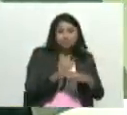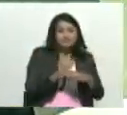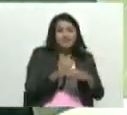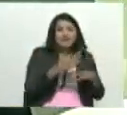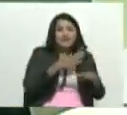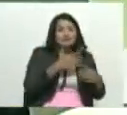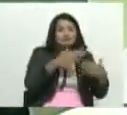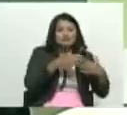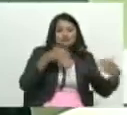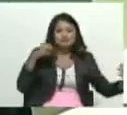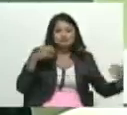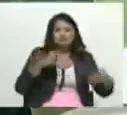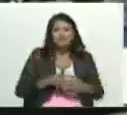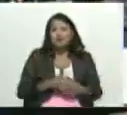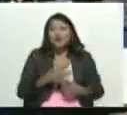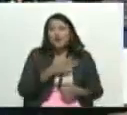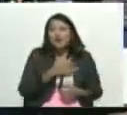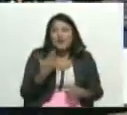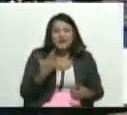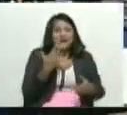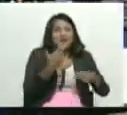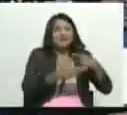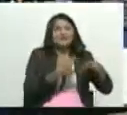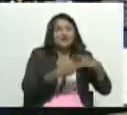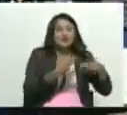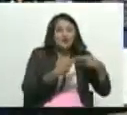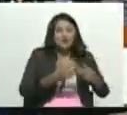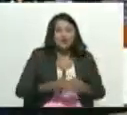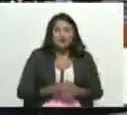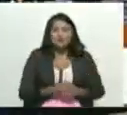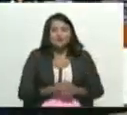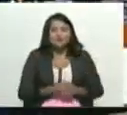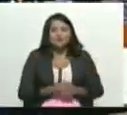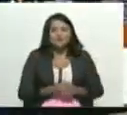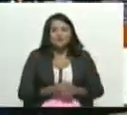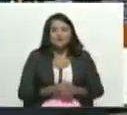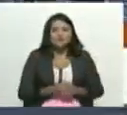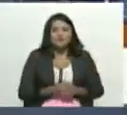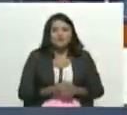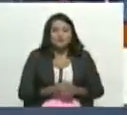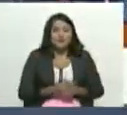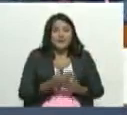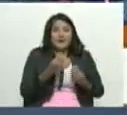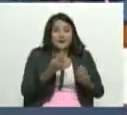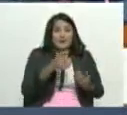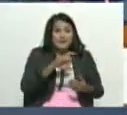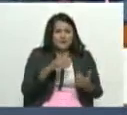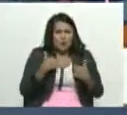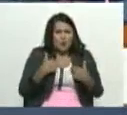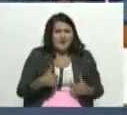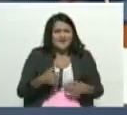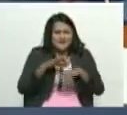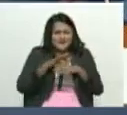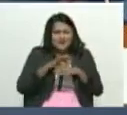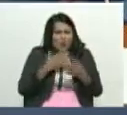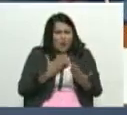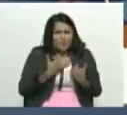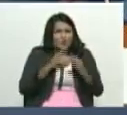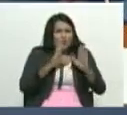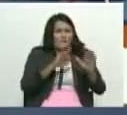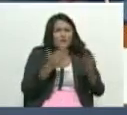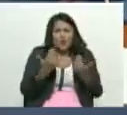de la revolución de los sentidos de la recuperación del sentido del humanismo de la humanidad que apunta para